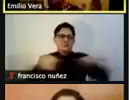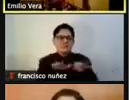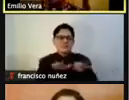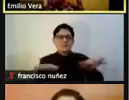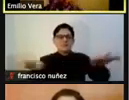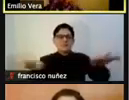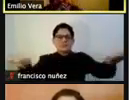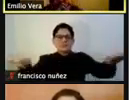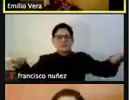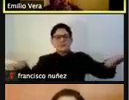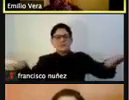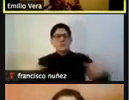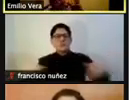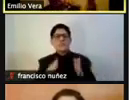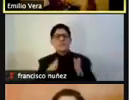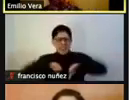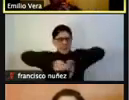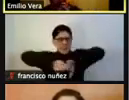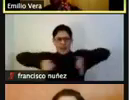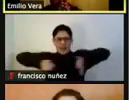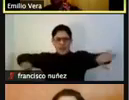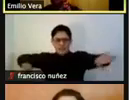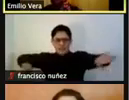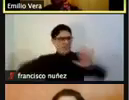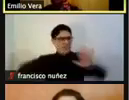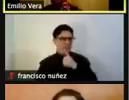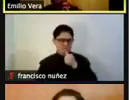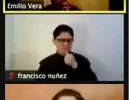digo, hoy por hoy